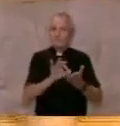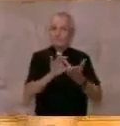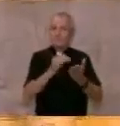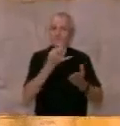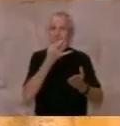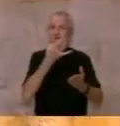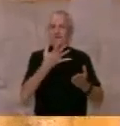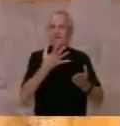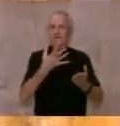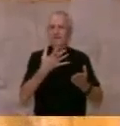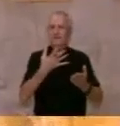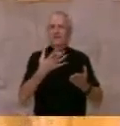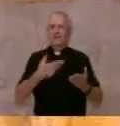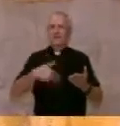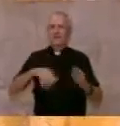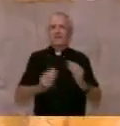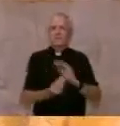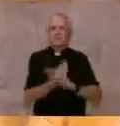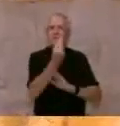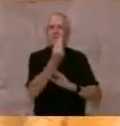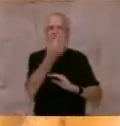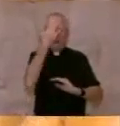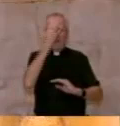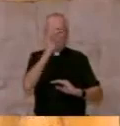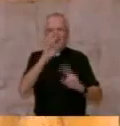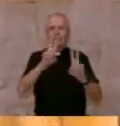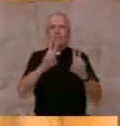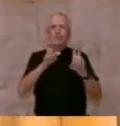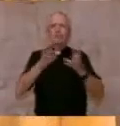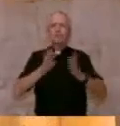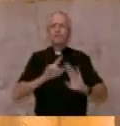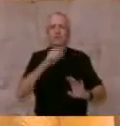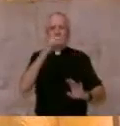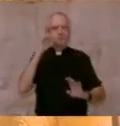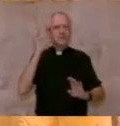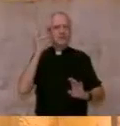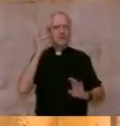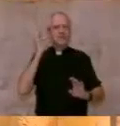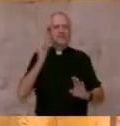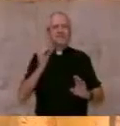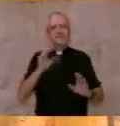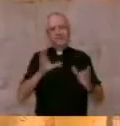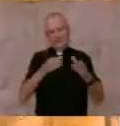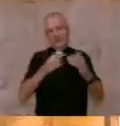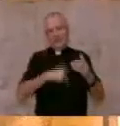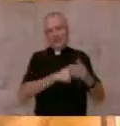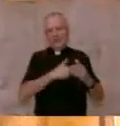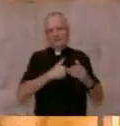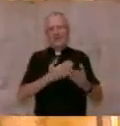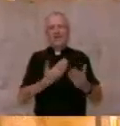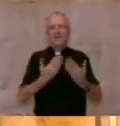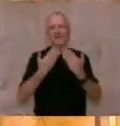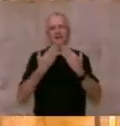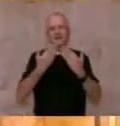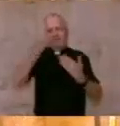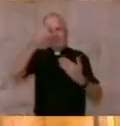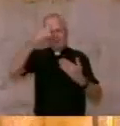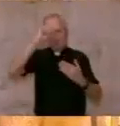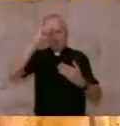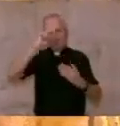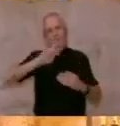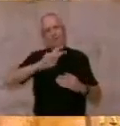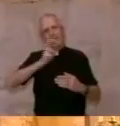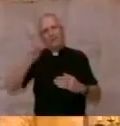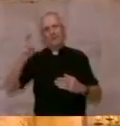el nacimiento a la fe de los nuevos hijos e hijas de la Iglesia por medio del bautismo y de los demás sacramentos de